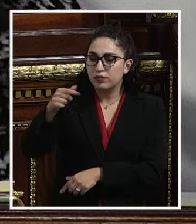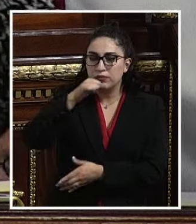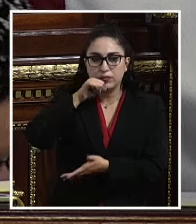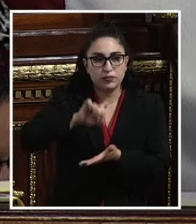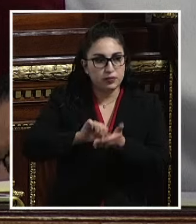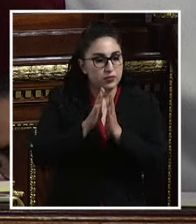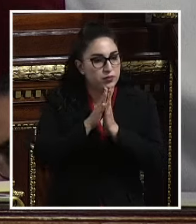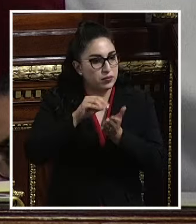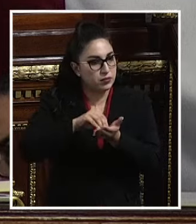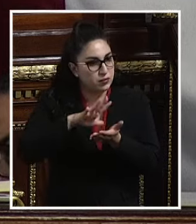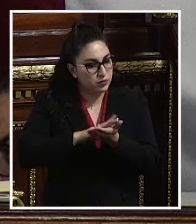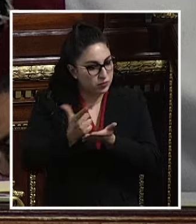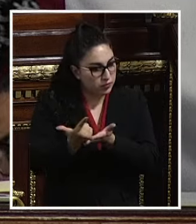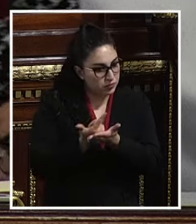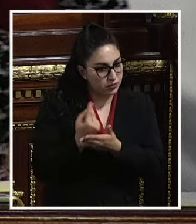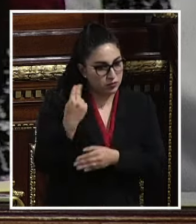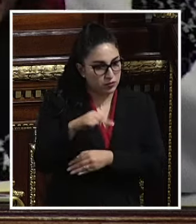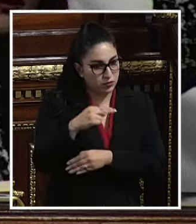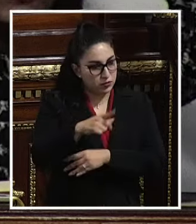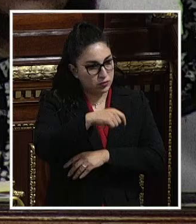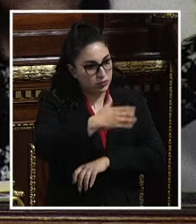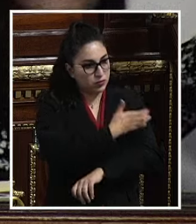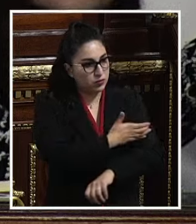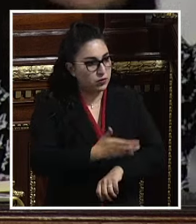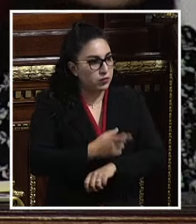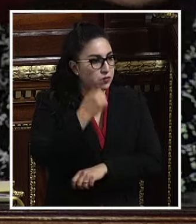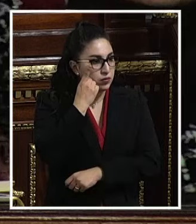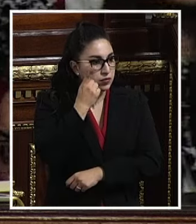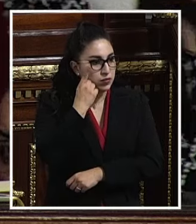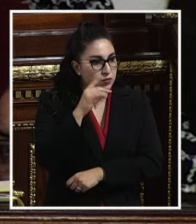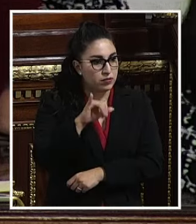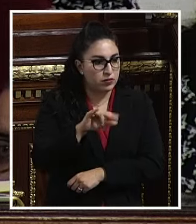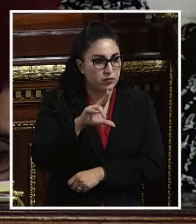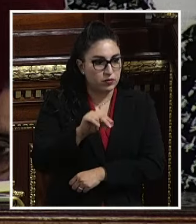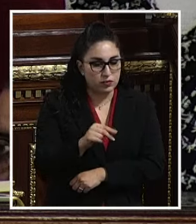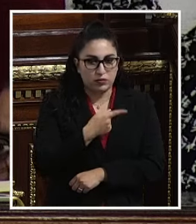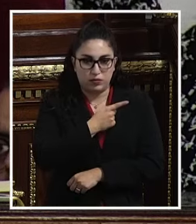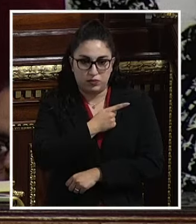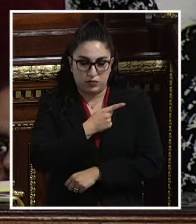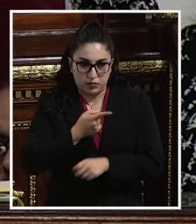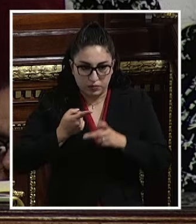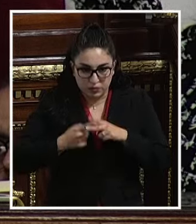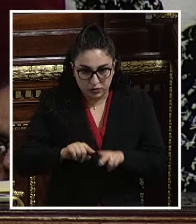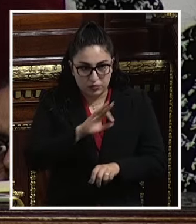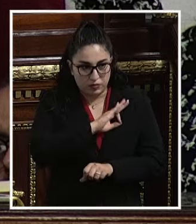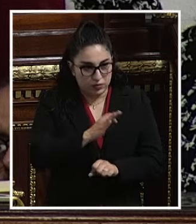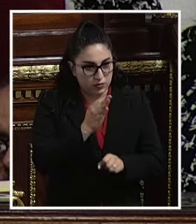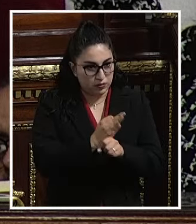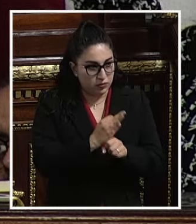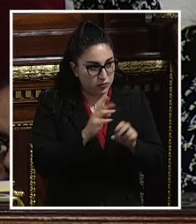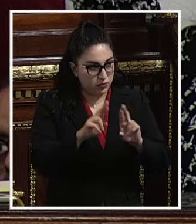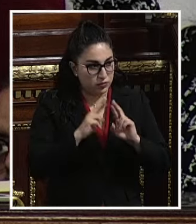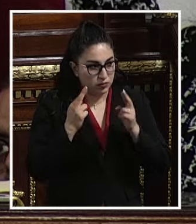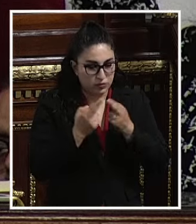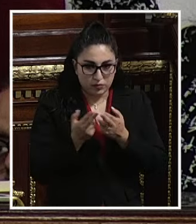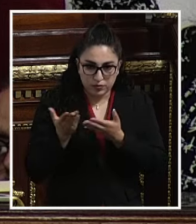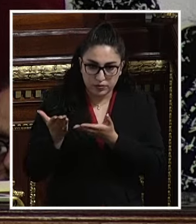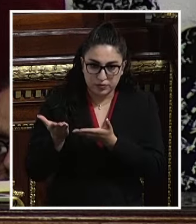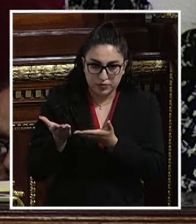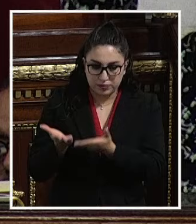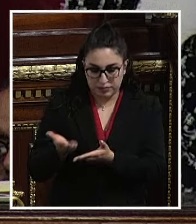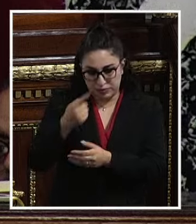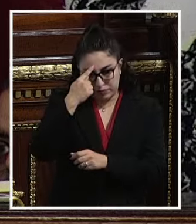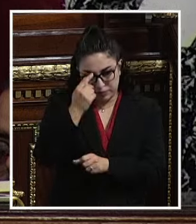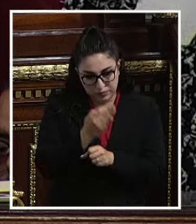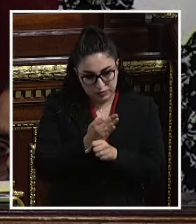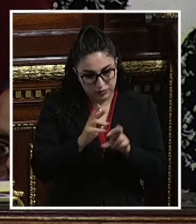de asistencia a efecto de verificar el quórum legal para la celebración de la sesión